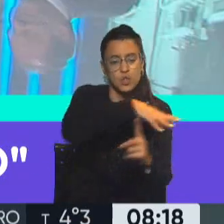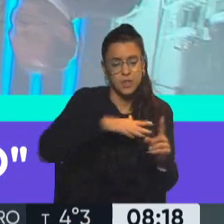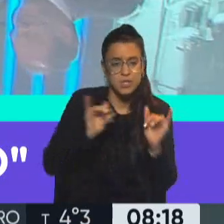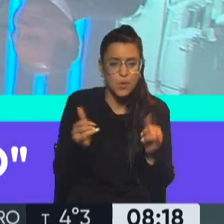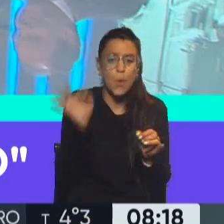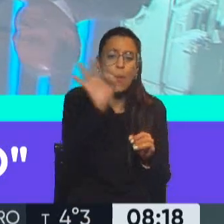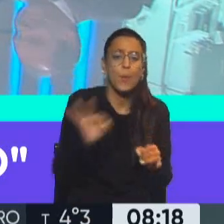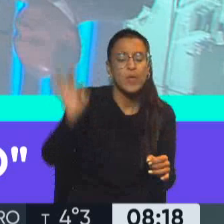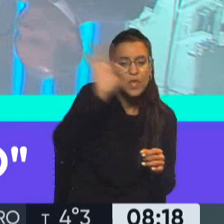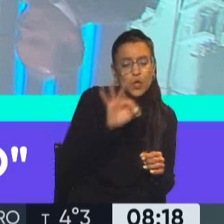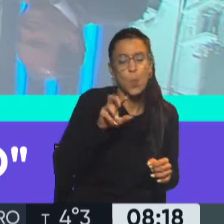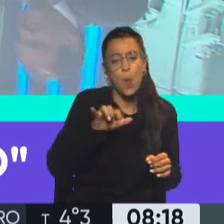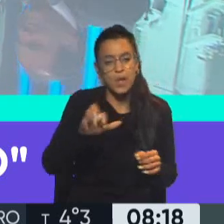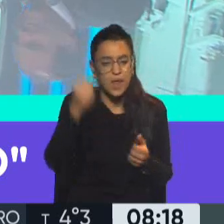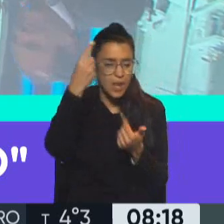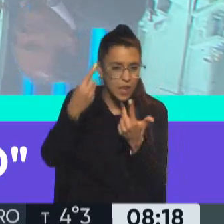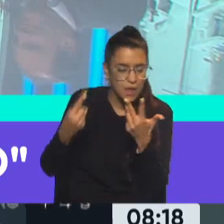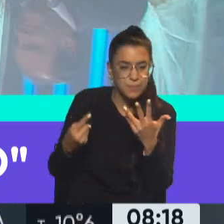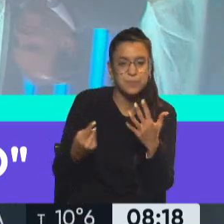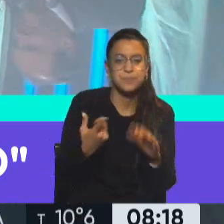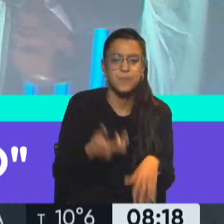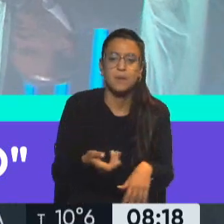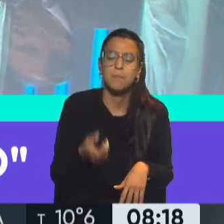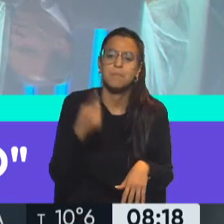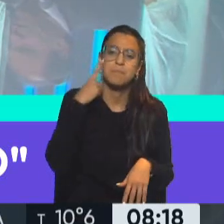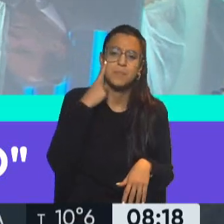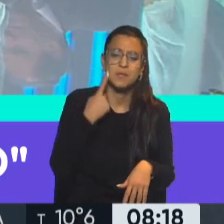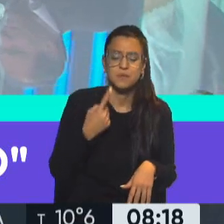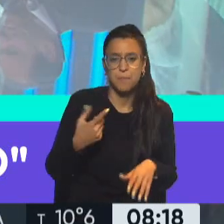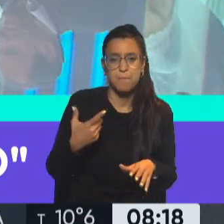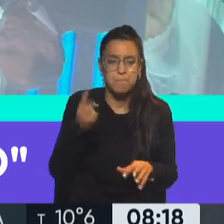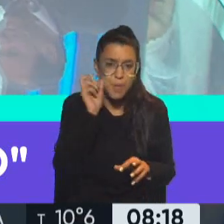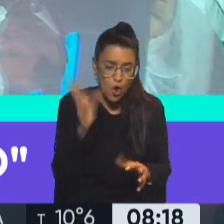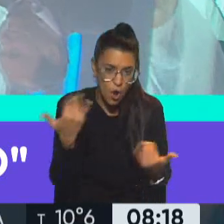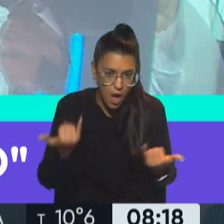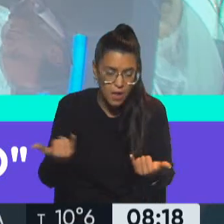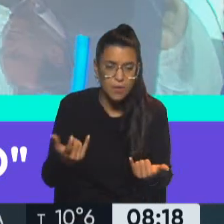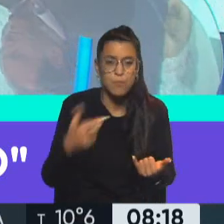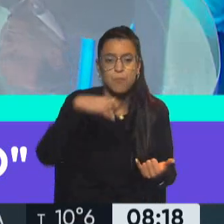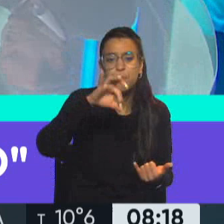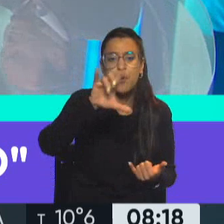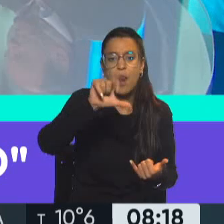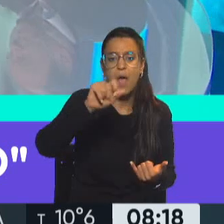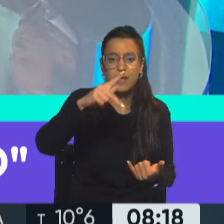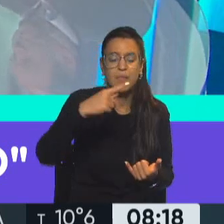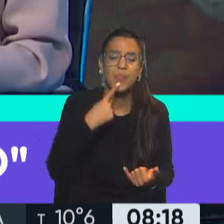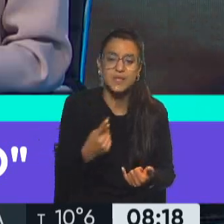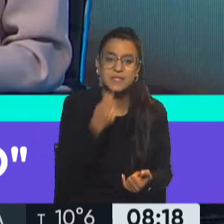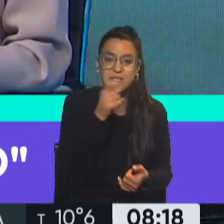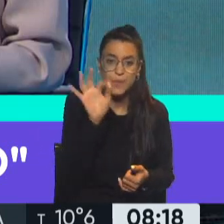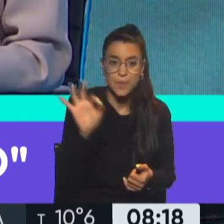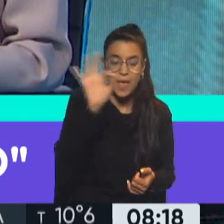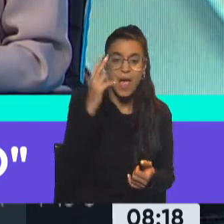los virus y las bacterias, quizás es más benigno de lo que uno podría haber imaginado. Doctor Pollack decía, si el virus